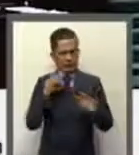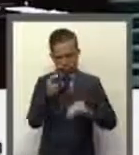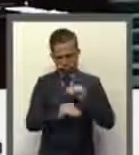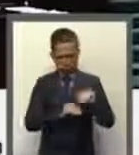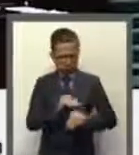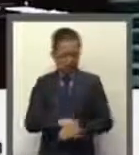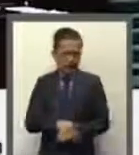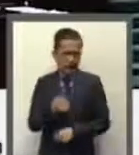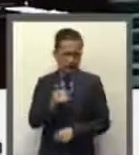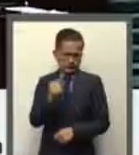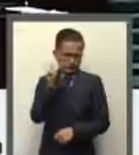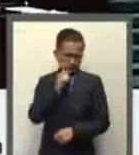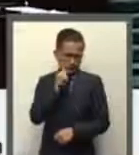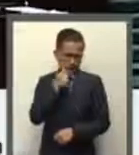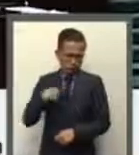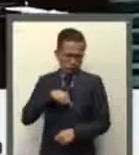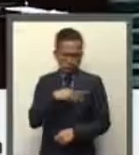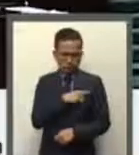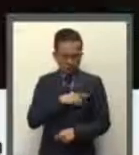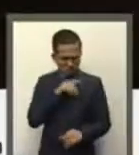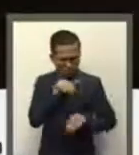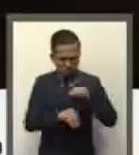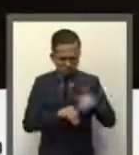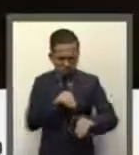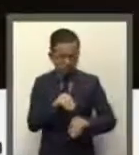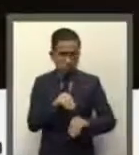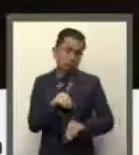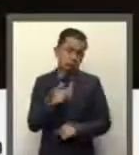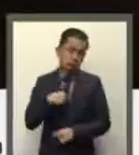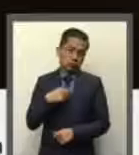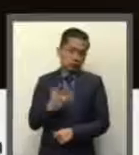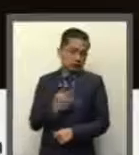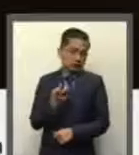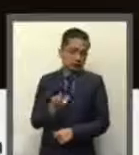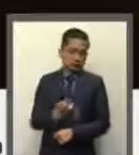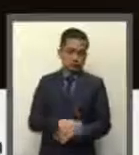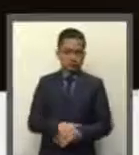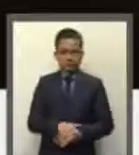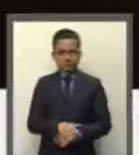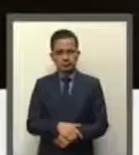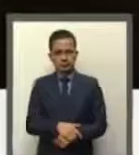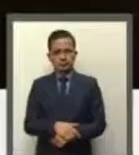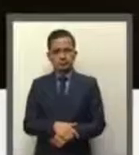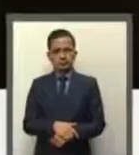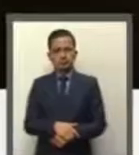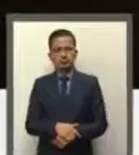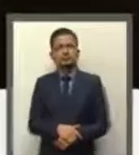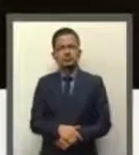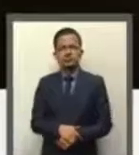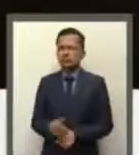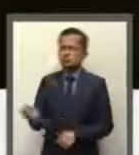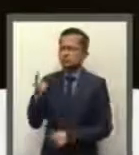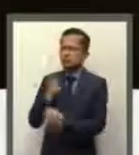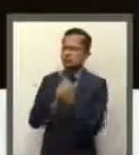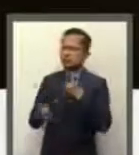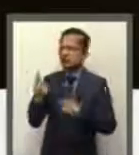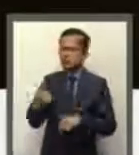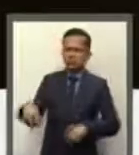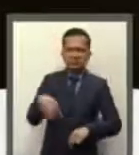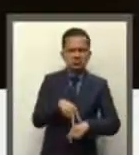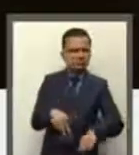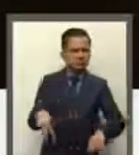estos documentos y así fue como nosotros lo hicimos. Es un tanto desconcertante escuchar algunos comentarios de